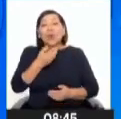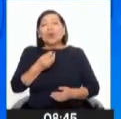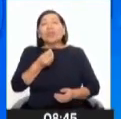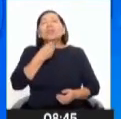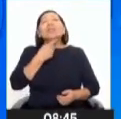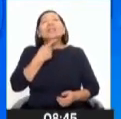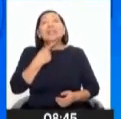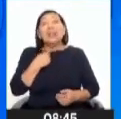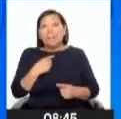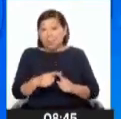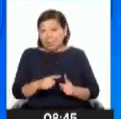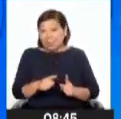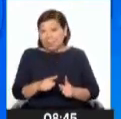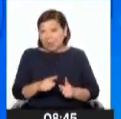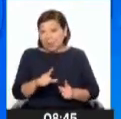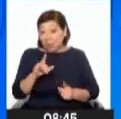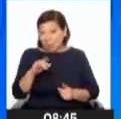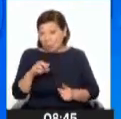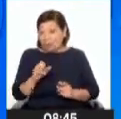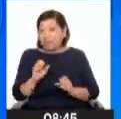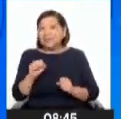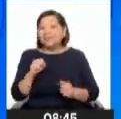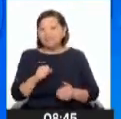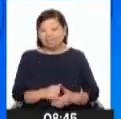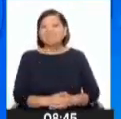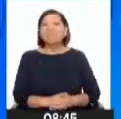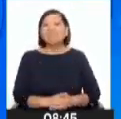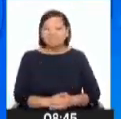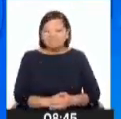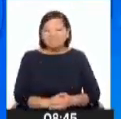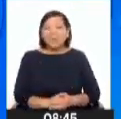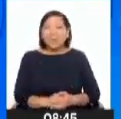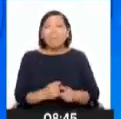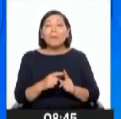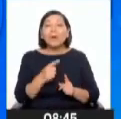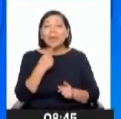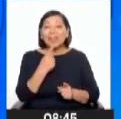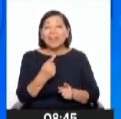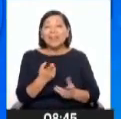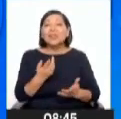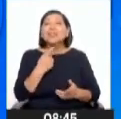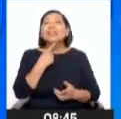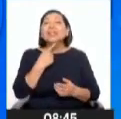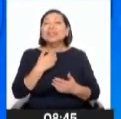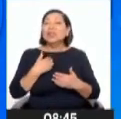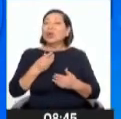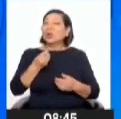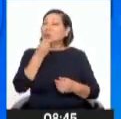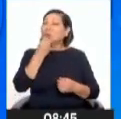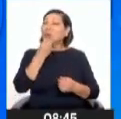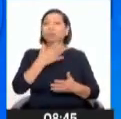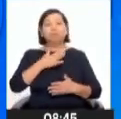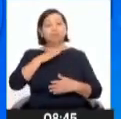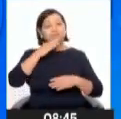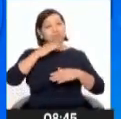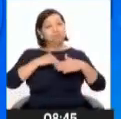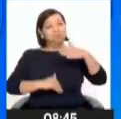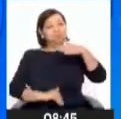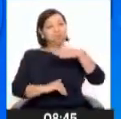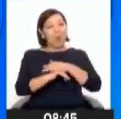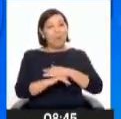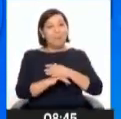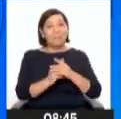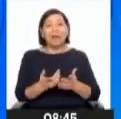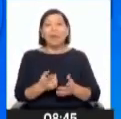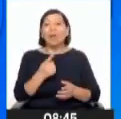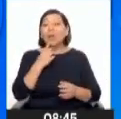apetito. Me imagino que esto es por el lúpulo, ¿es así? Exactamente, es por el lúpulo. Como te comento, María Fernanda, el lúpulo es una fibra. La